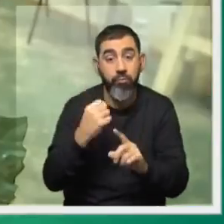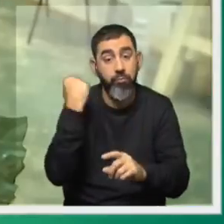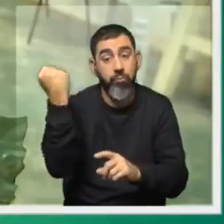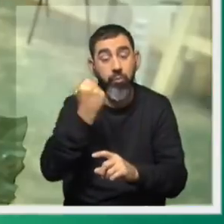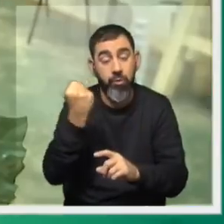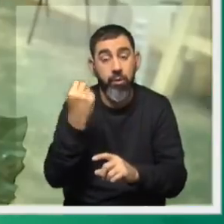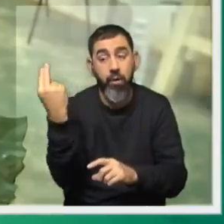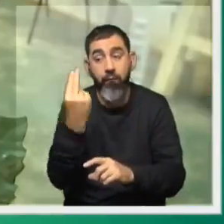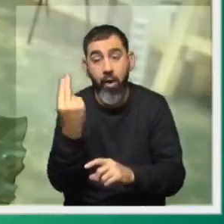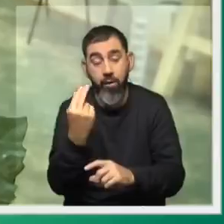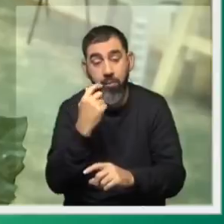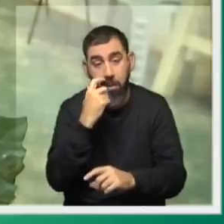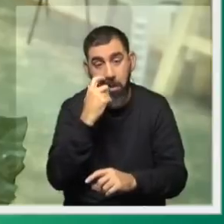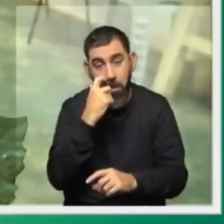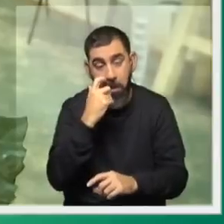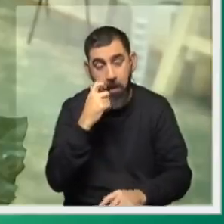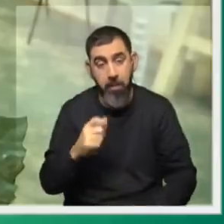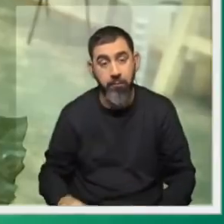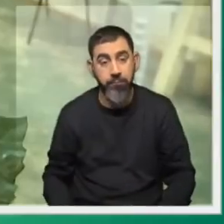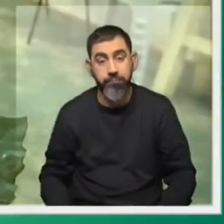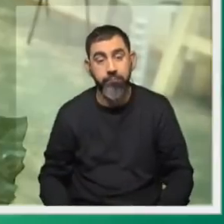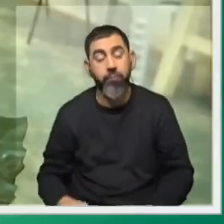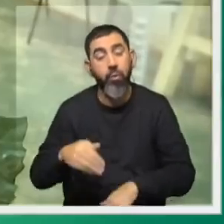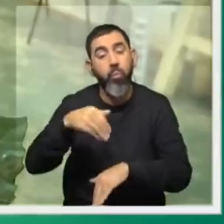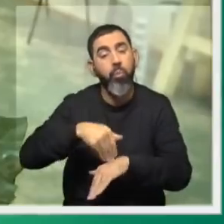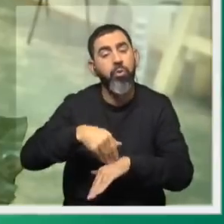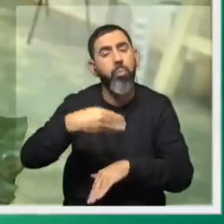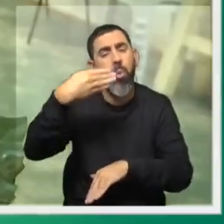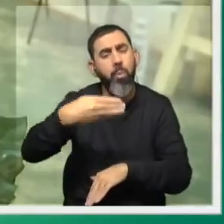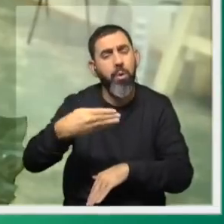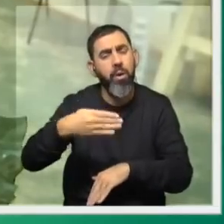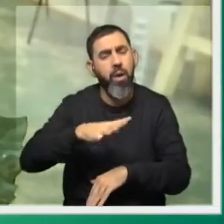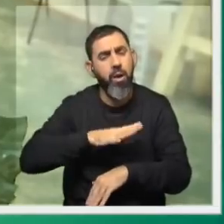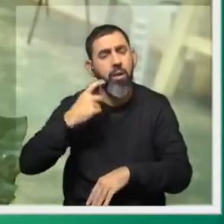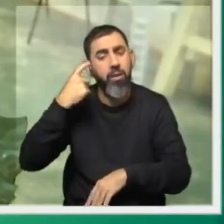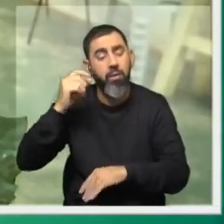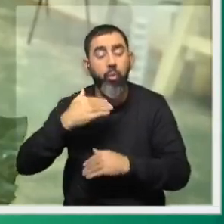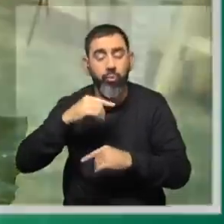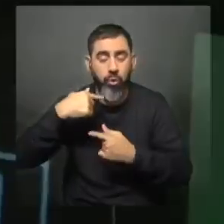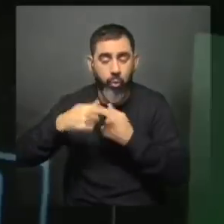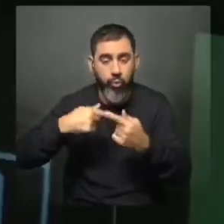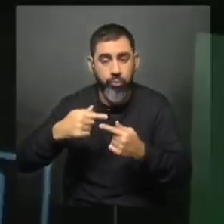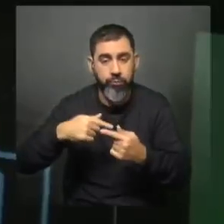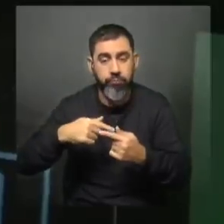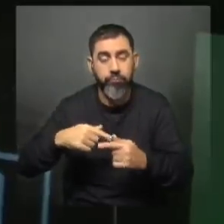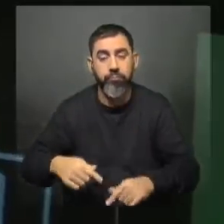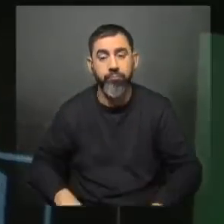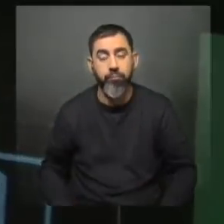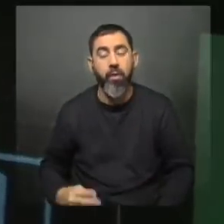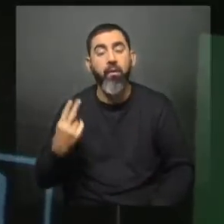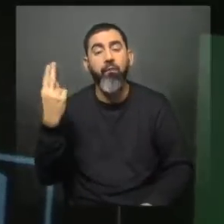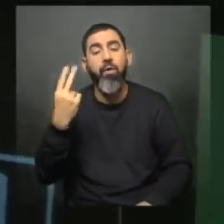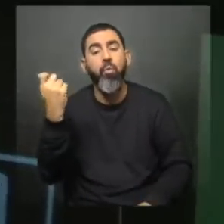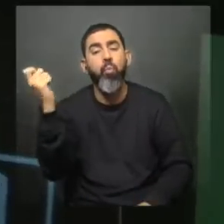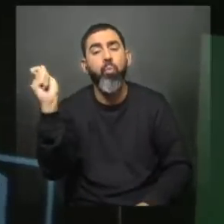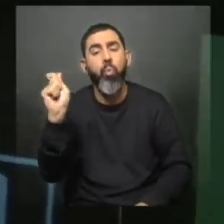tienen las personas en situación de calle ese es un dato no menor no en el municipio había una iniciativa no sé si sigue estando si están funcionando los baños públicos